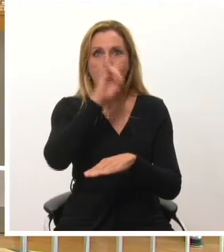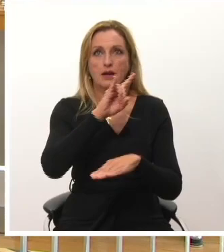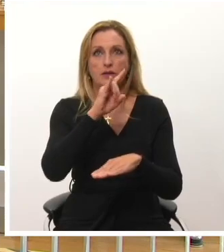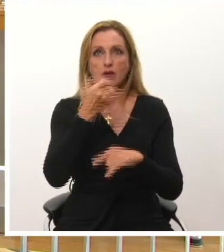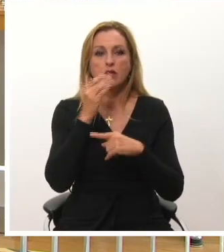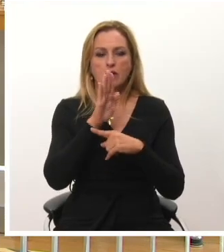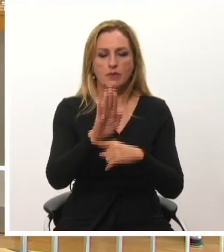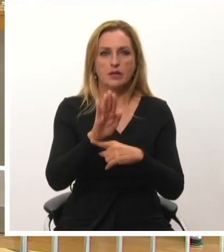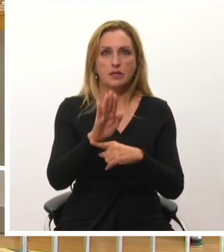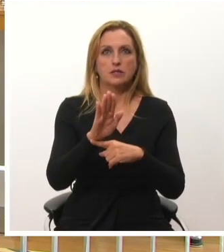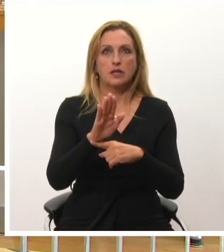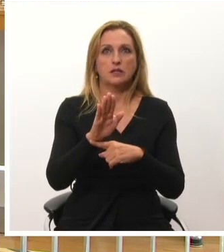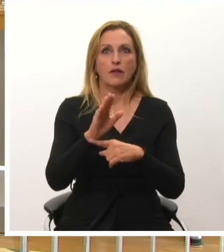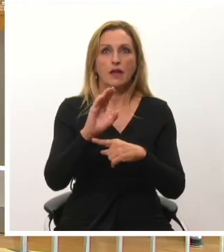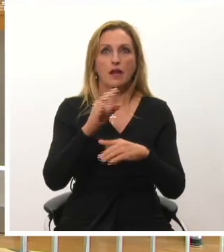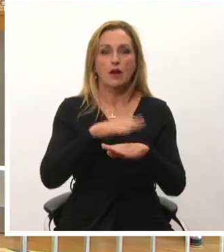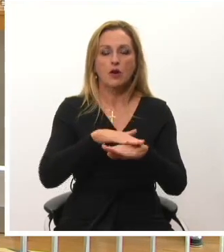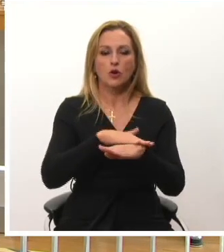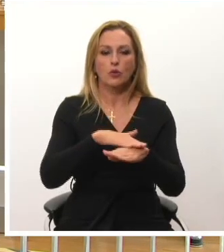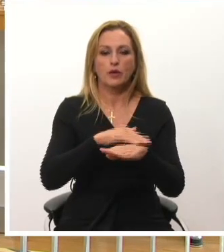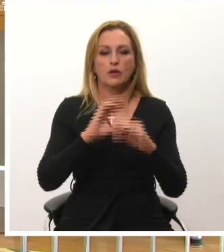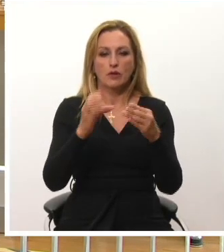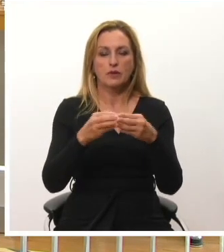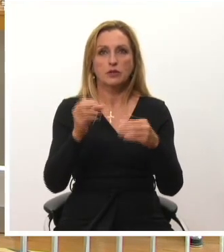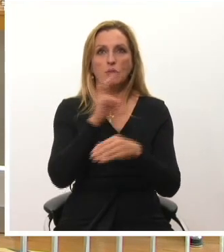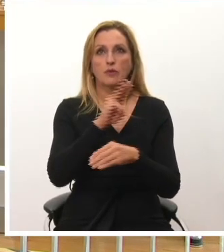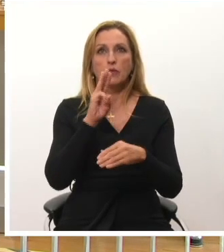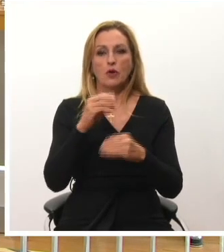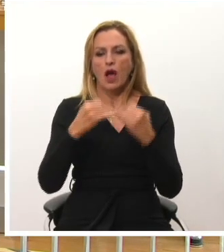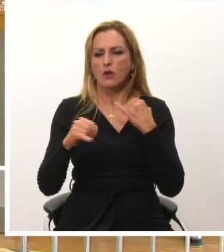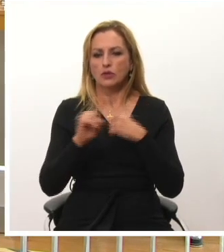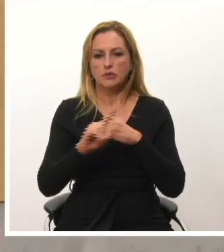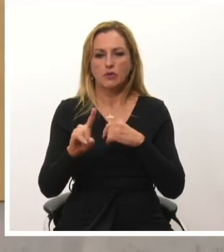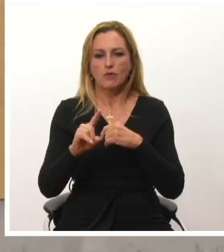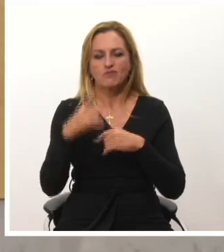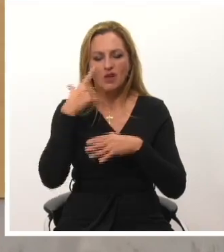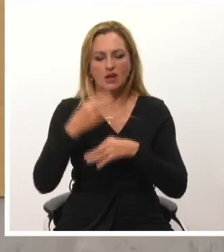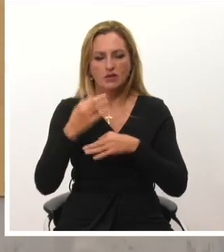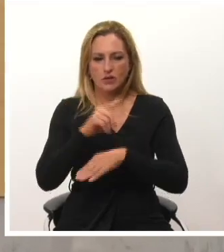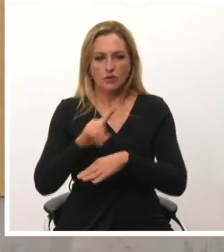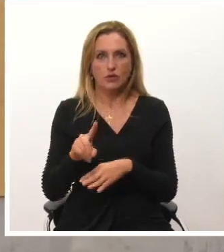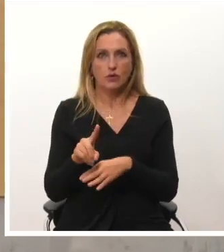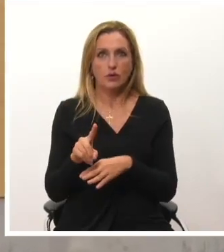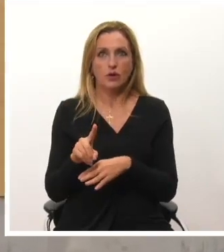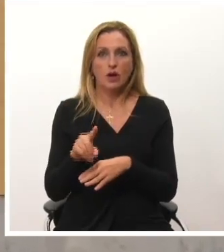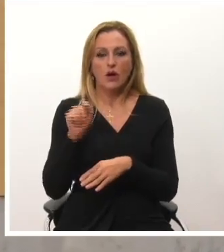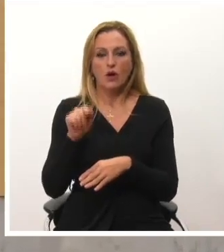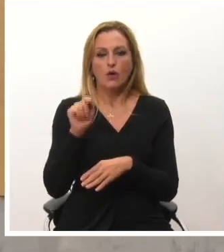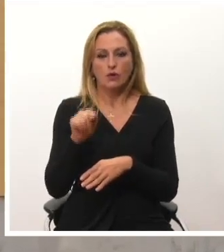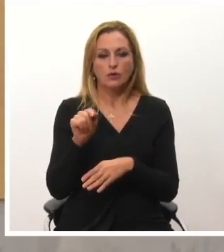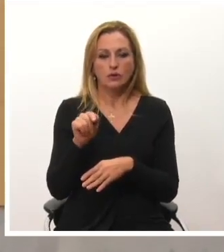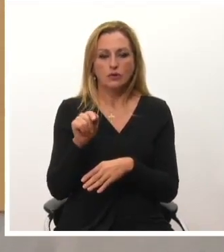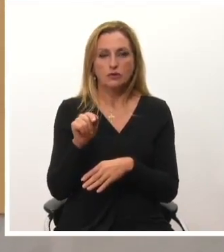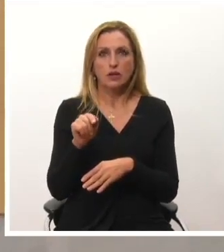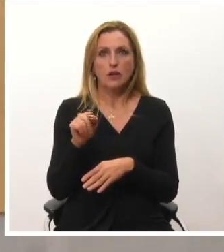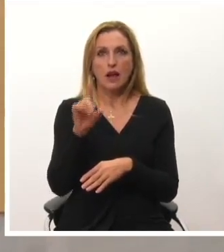gobierno del partido popular que ya le digo de antemano que no será el último se lo puedo asegurar no sé cómo tiene usted la como ha dicho la